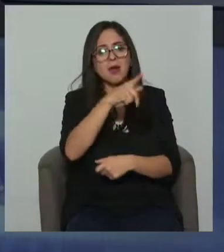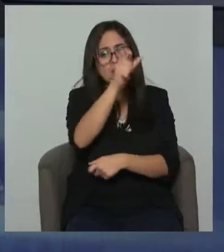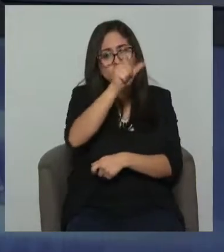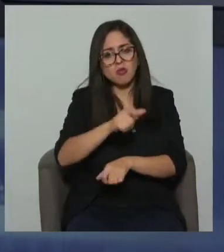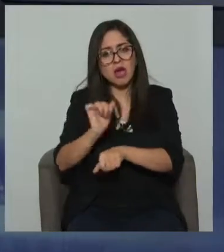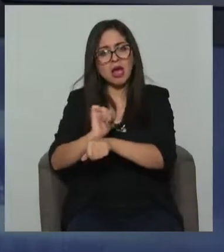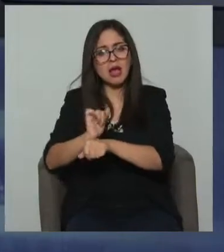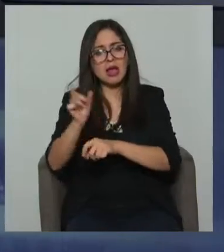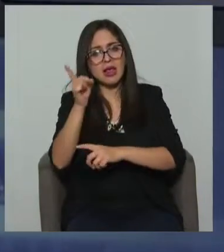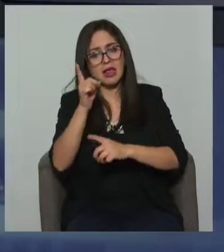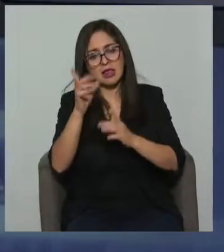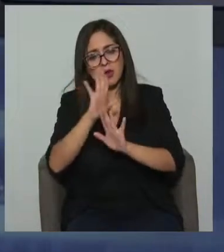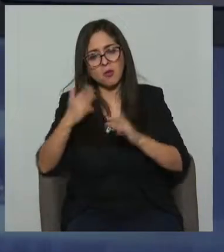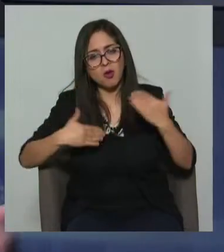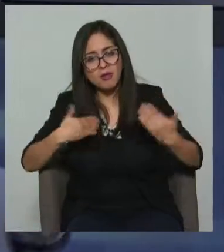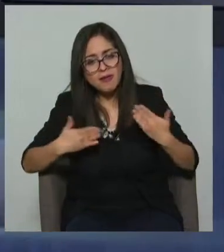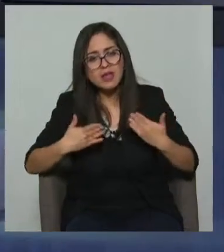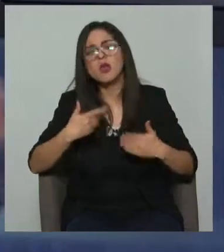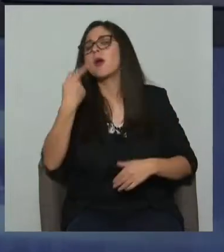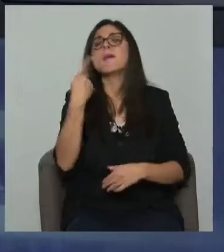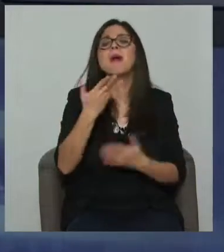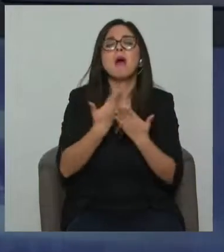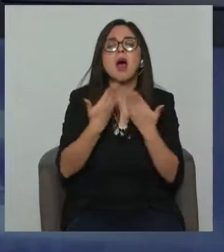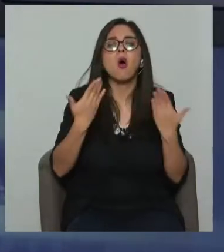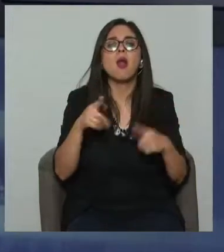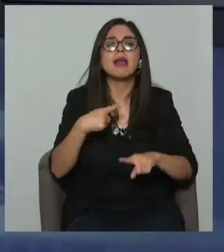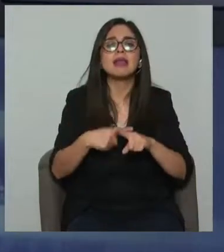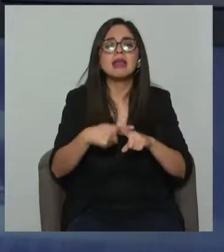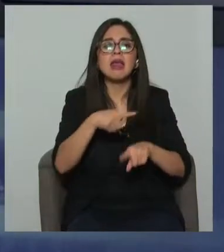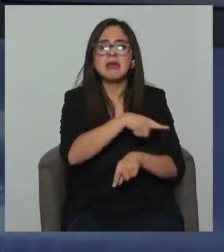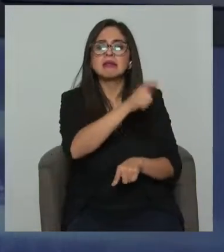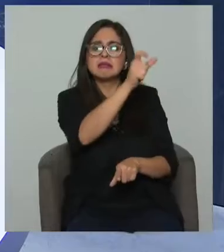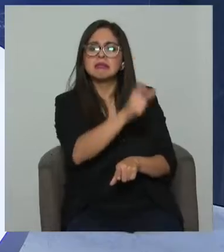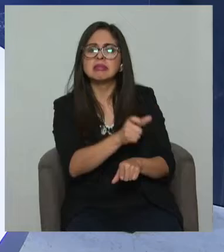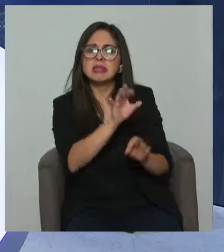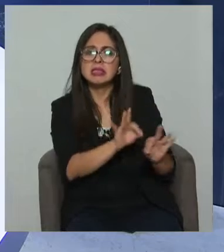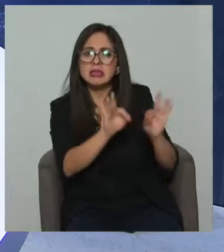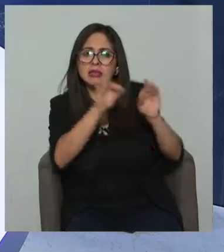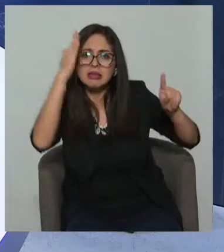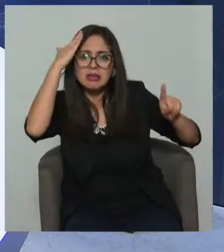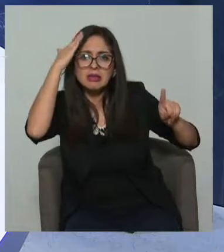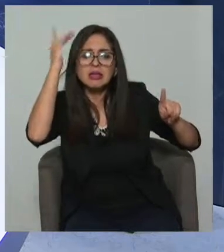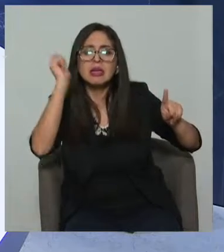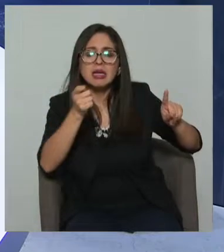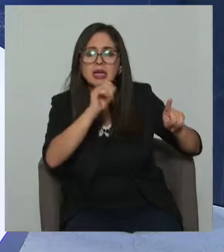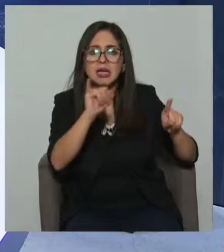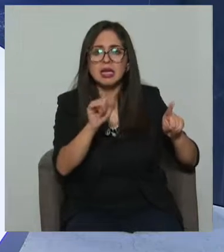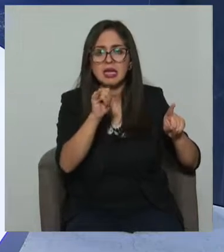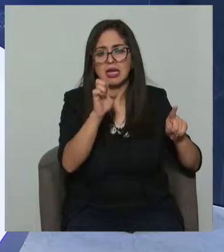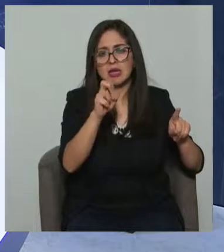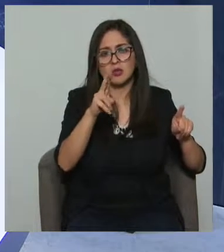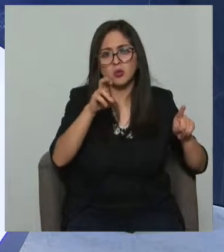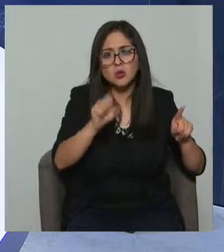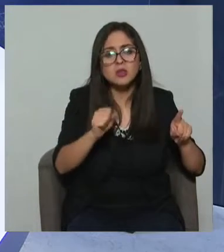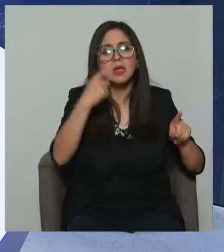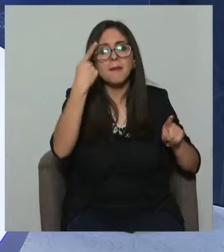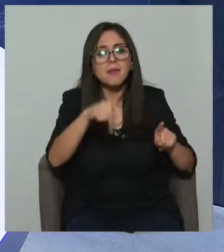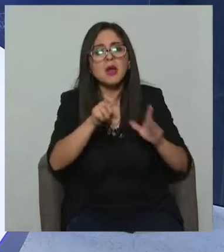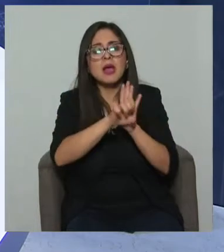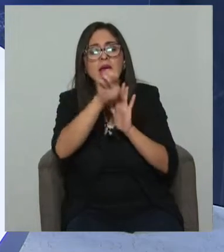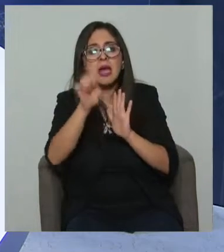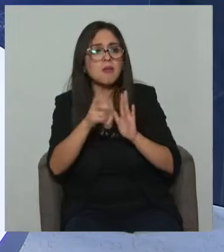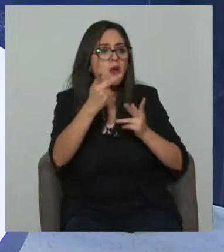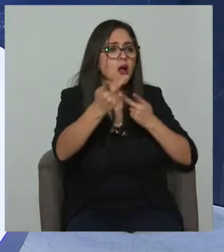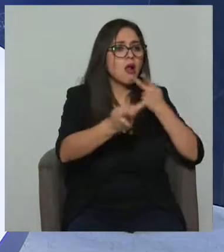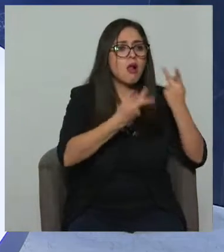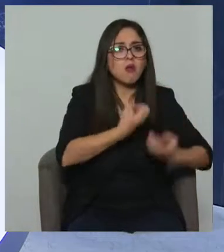ocasión es Jesus, que viene a ofrecer no son sus parabolas, son sus para no hacernos más bolas, porque al parecer